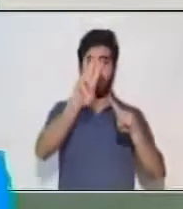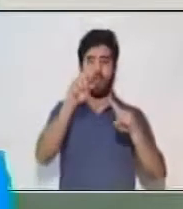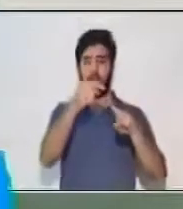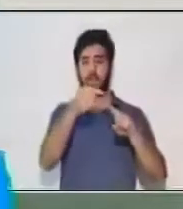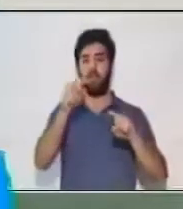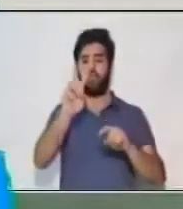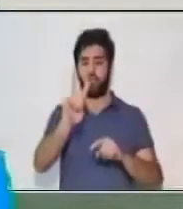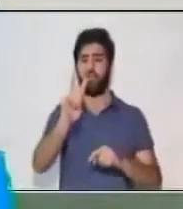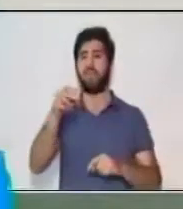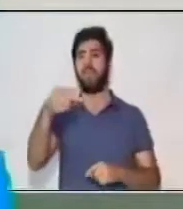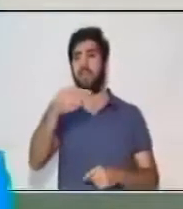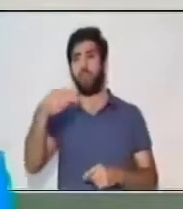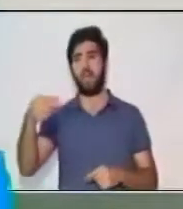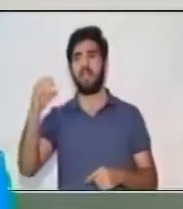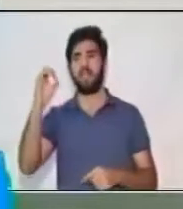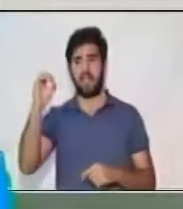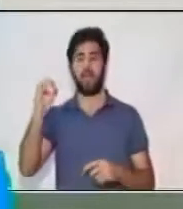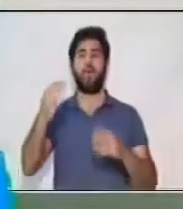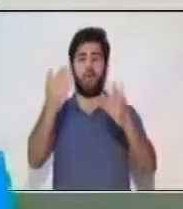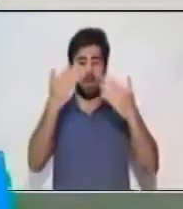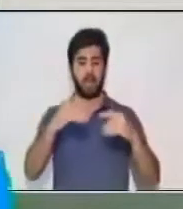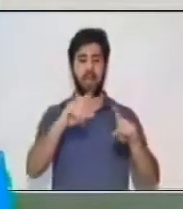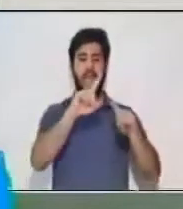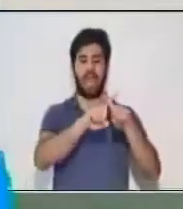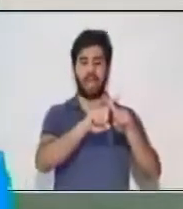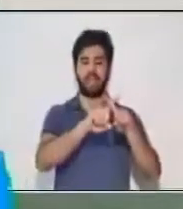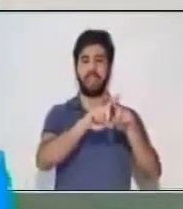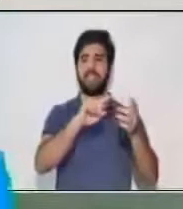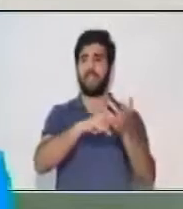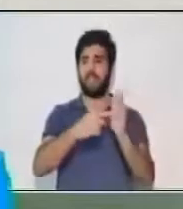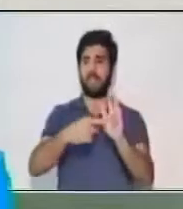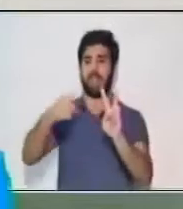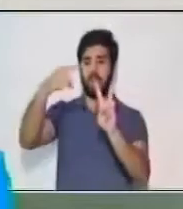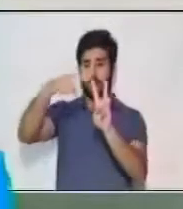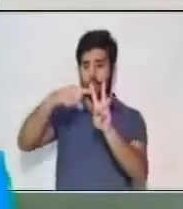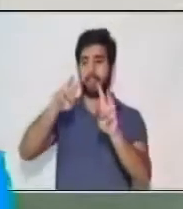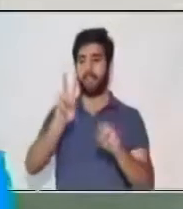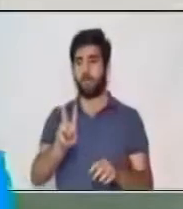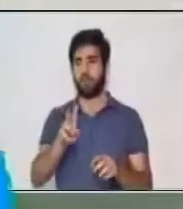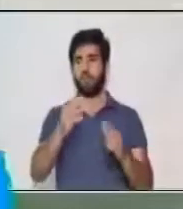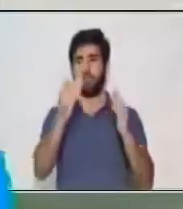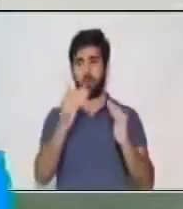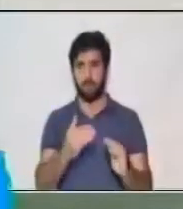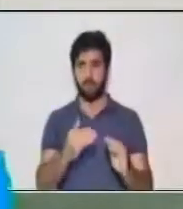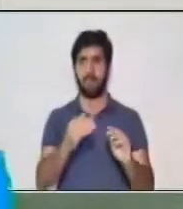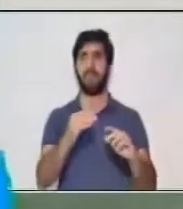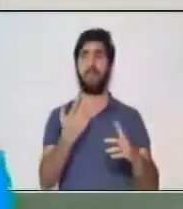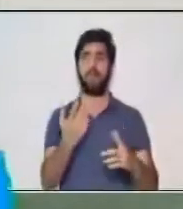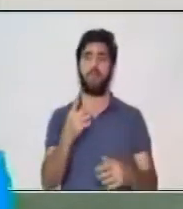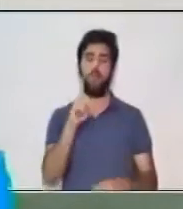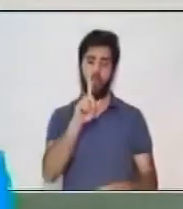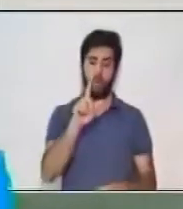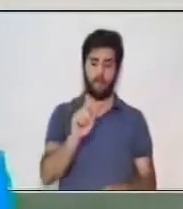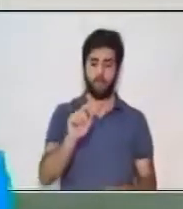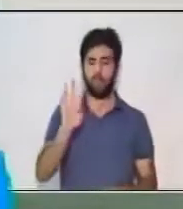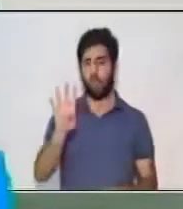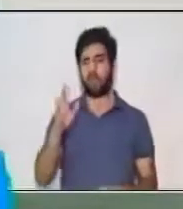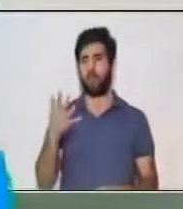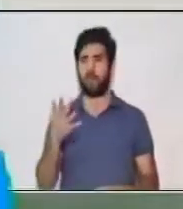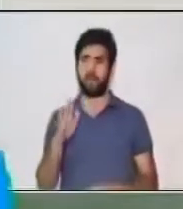X nos va a quedar entonces como la raíz de 2. Y nos va a dar, gracias, aproximadamente 1.4.